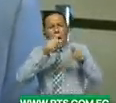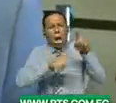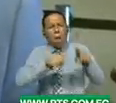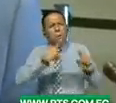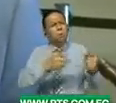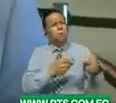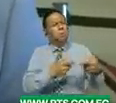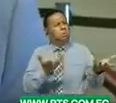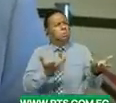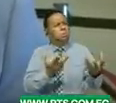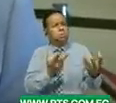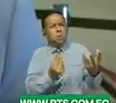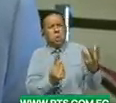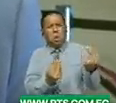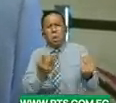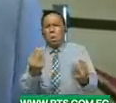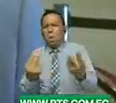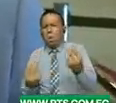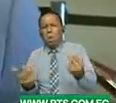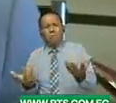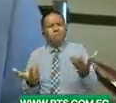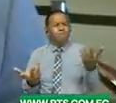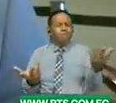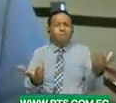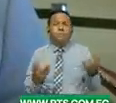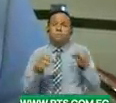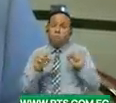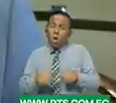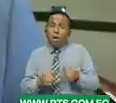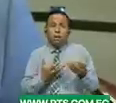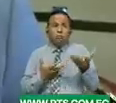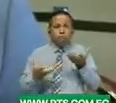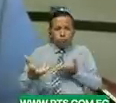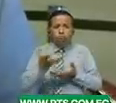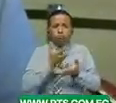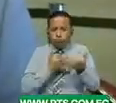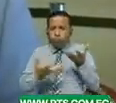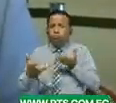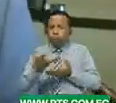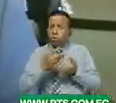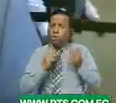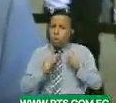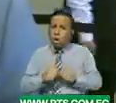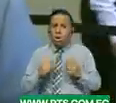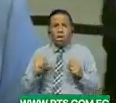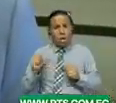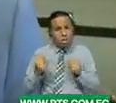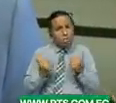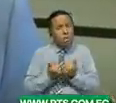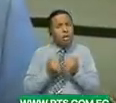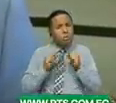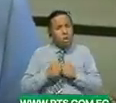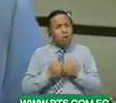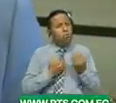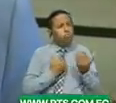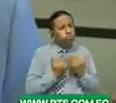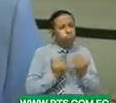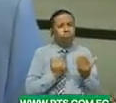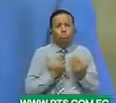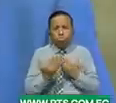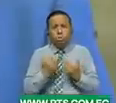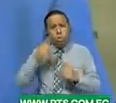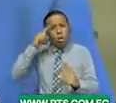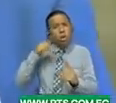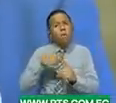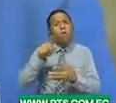Pachacútec, cierto descontento de parte de la izquierda democrática, y hay que hablar, tratar de hacer lo mejor posible como Asamblea. Para sacar adelante esta